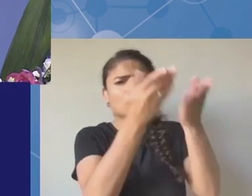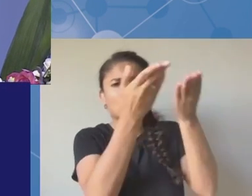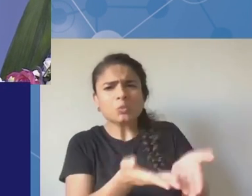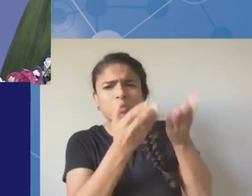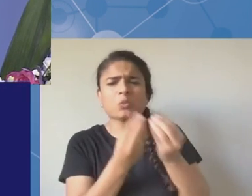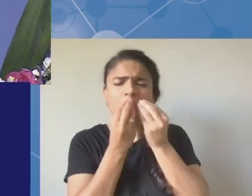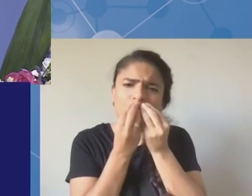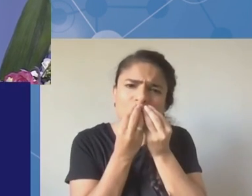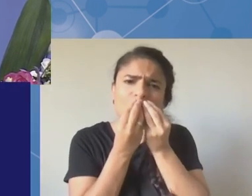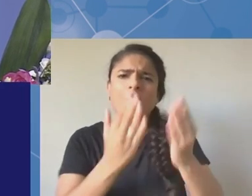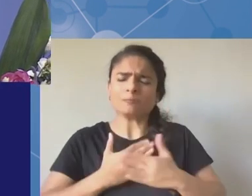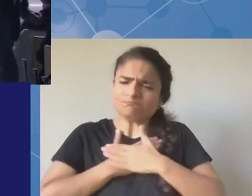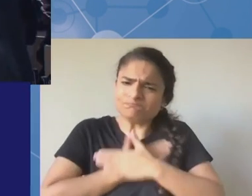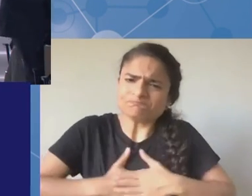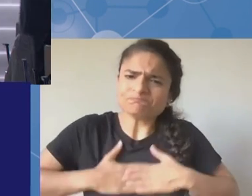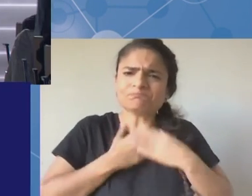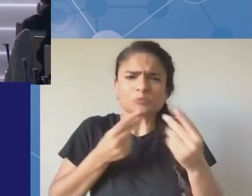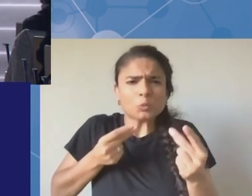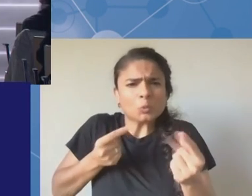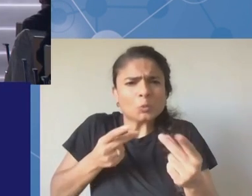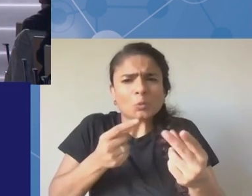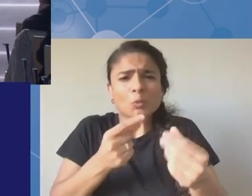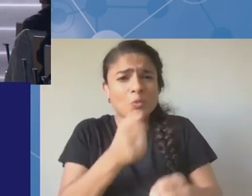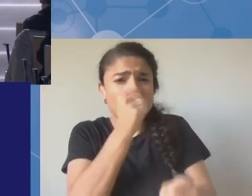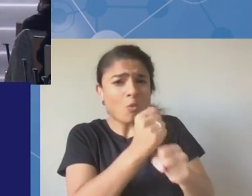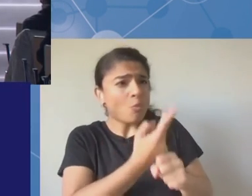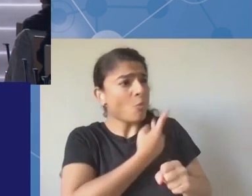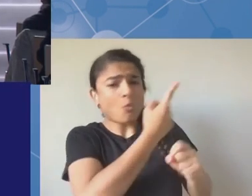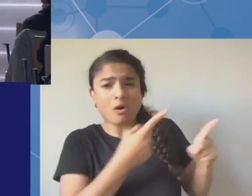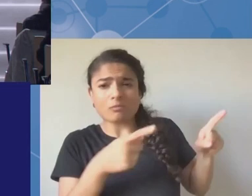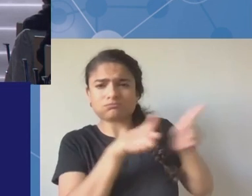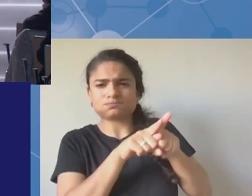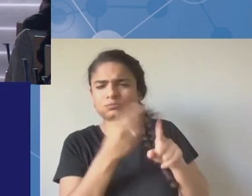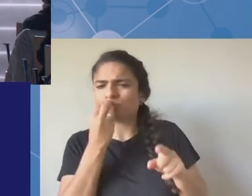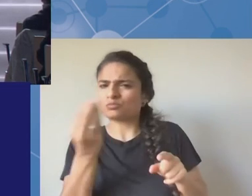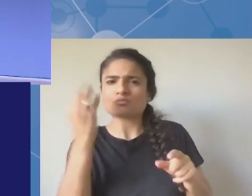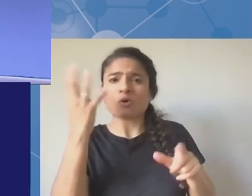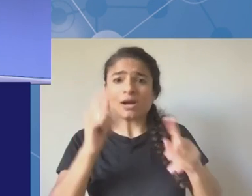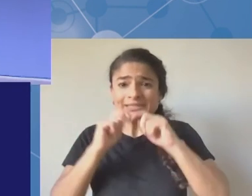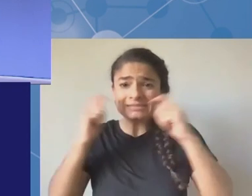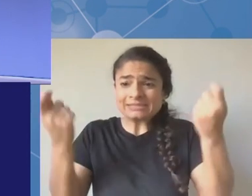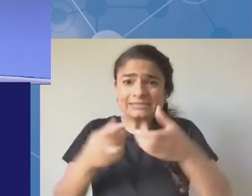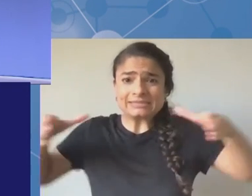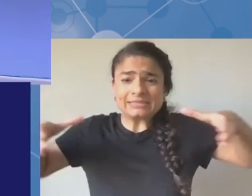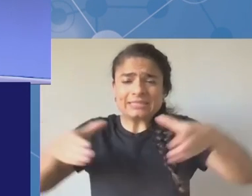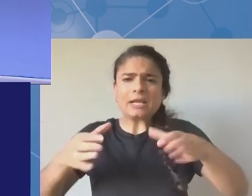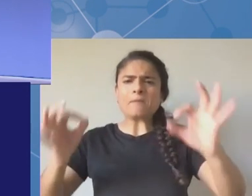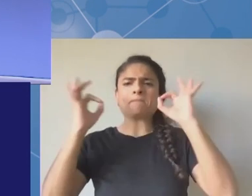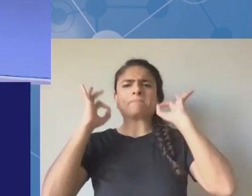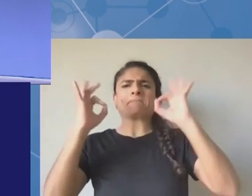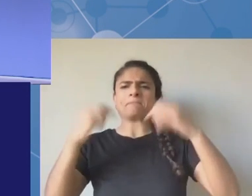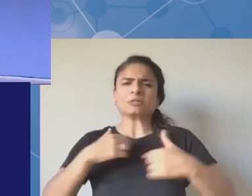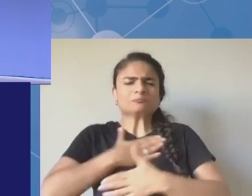Eres encantador y muy eficiente. Ha sido un placer trabajar contigo y con tu